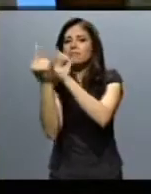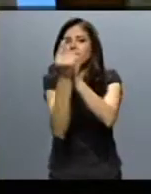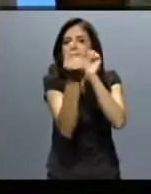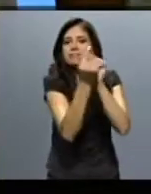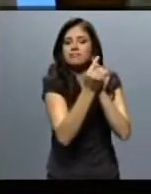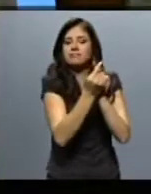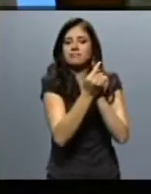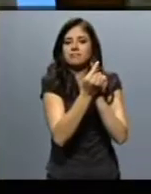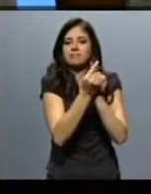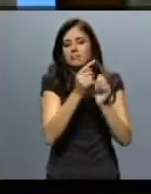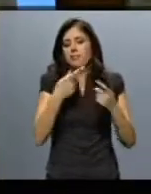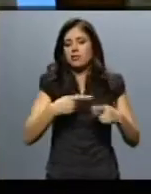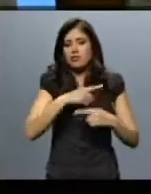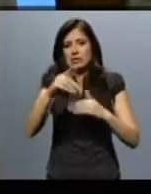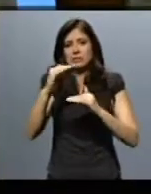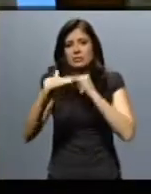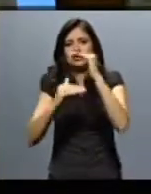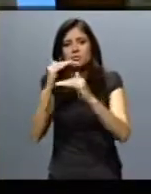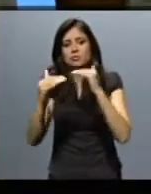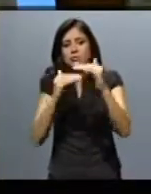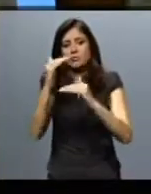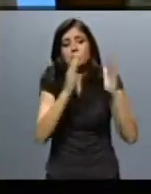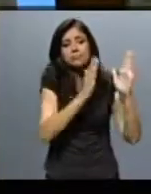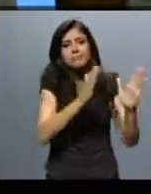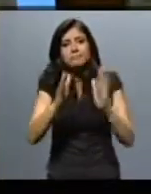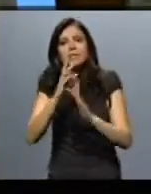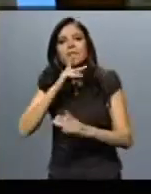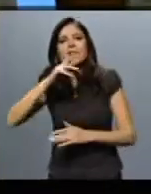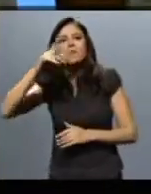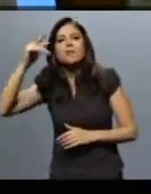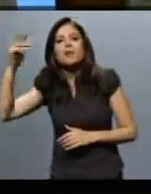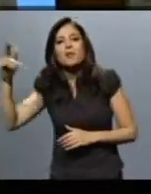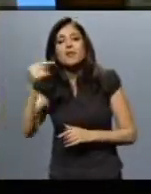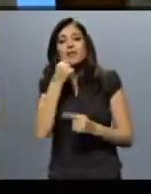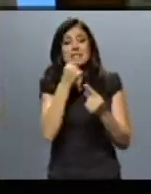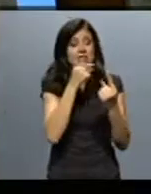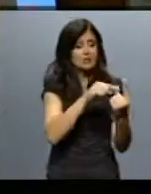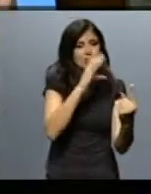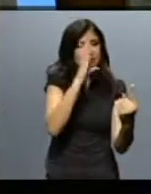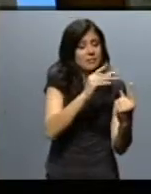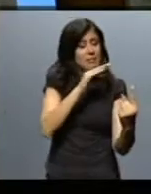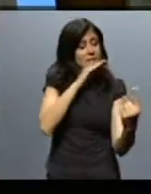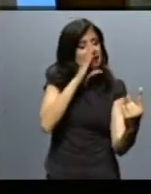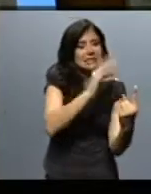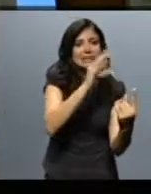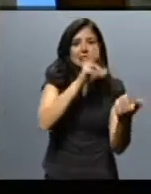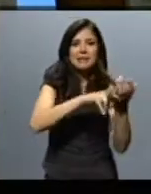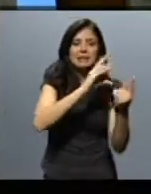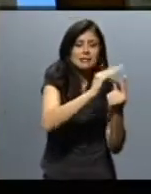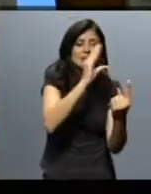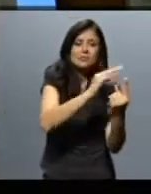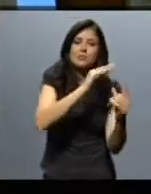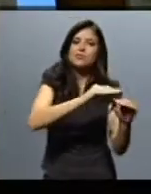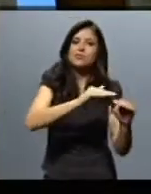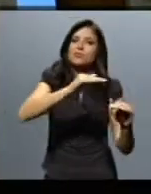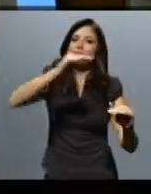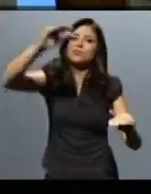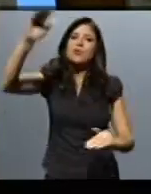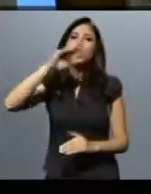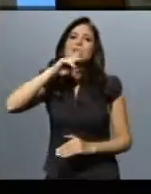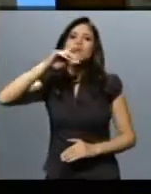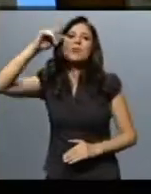productivos para que podamos ocuparnos de los niños desde que inician su formación hasta que son adultos y llegan a un